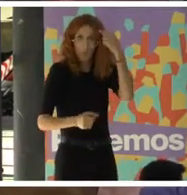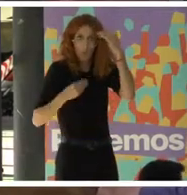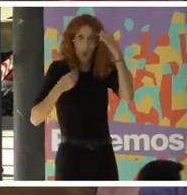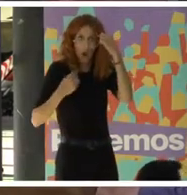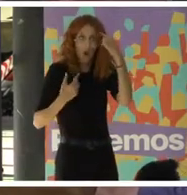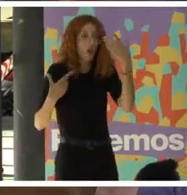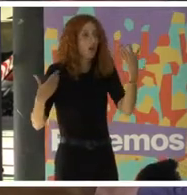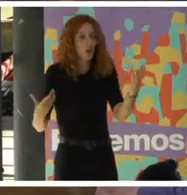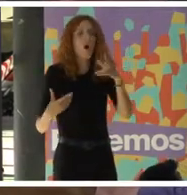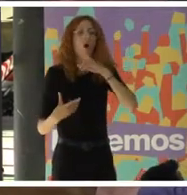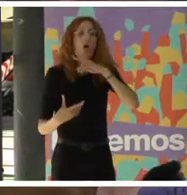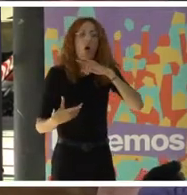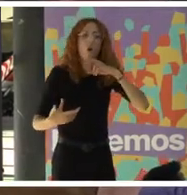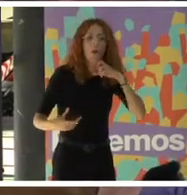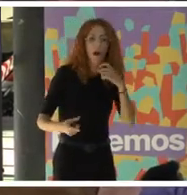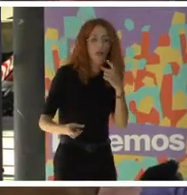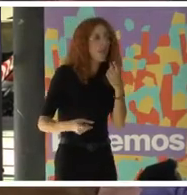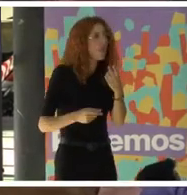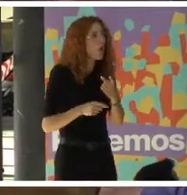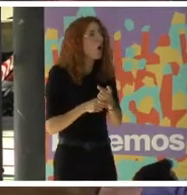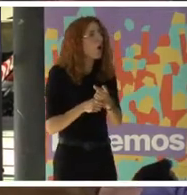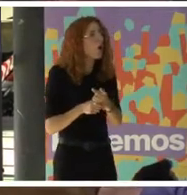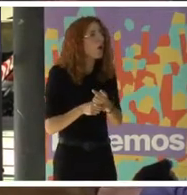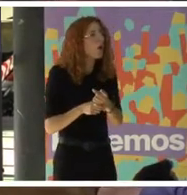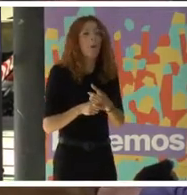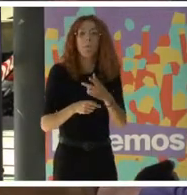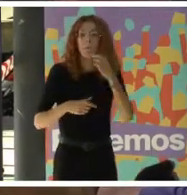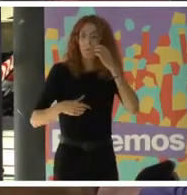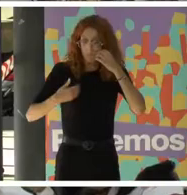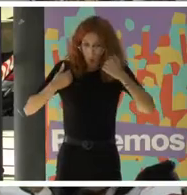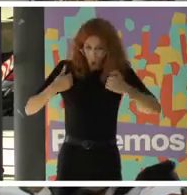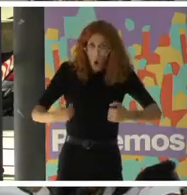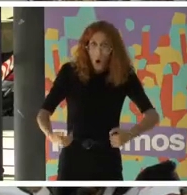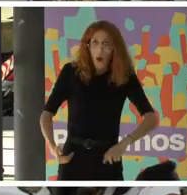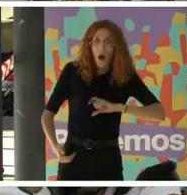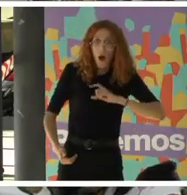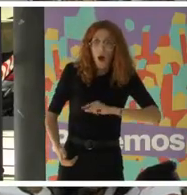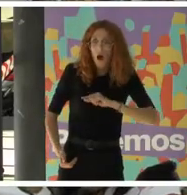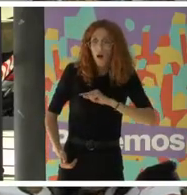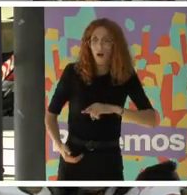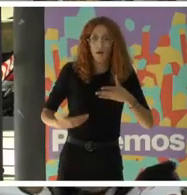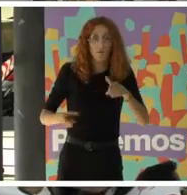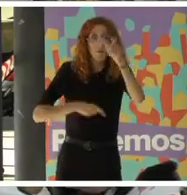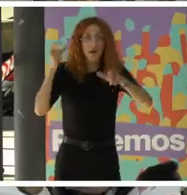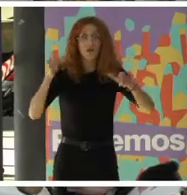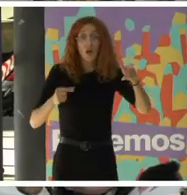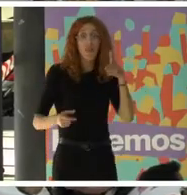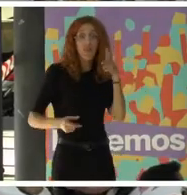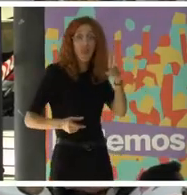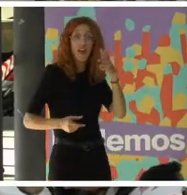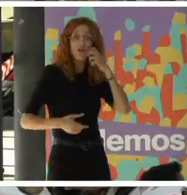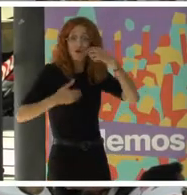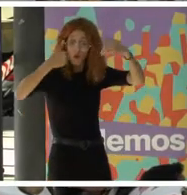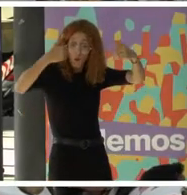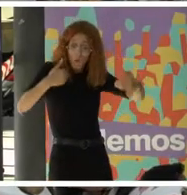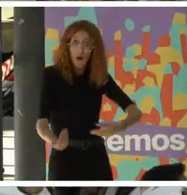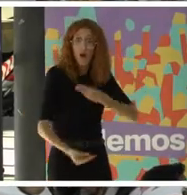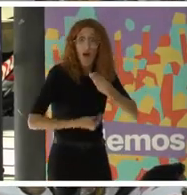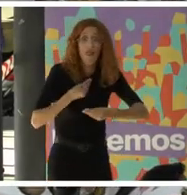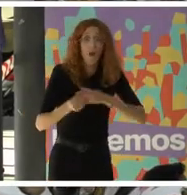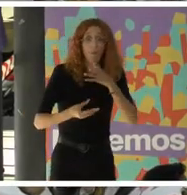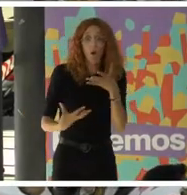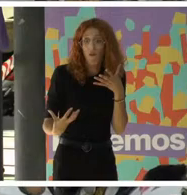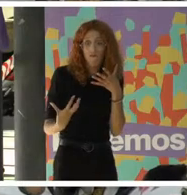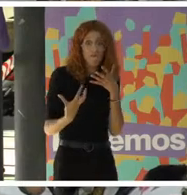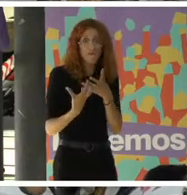hace porque es una obligación ética, porque es una obligación moral de cualquier persona que cree en los derechos humanos hacer todo lo posible para